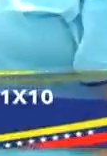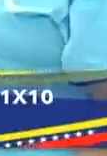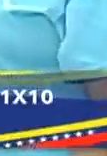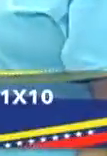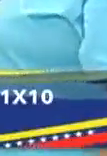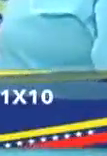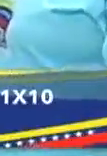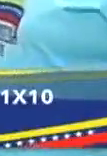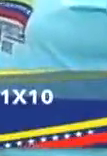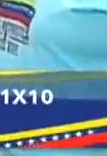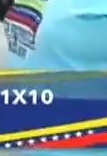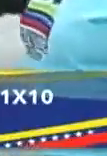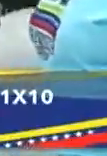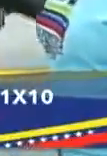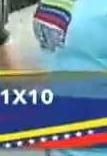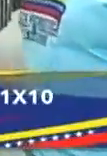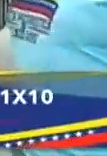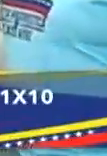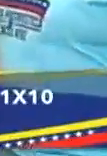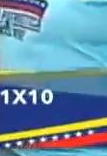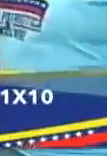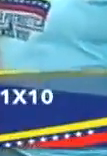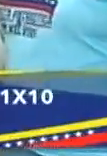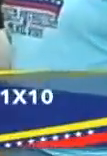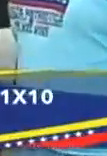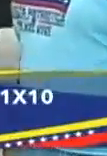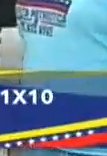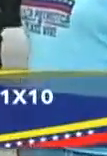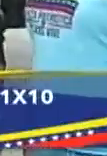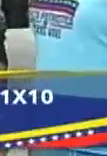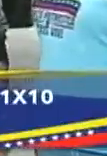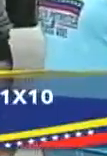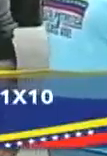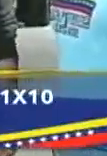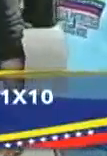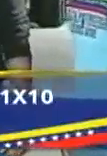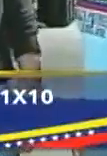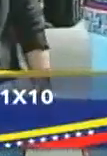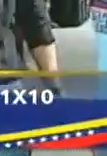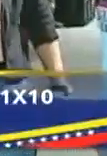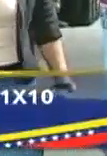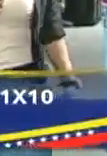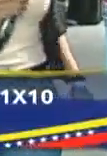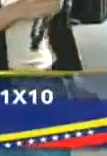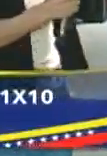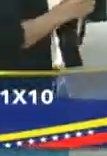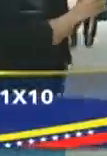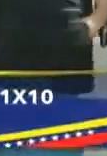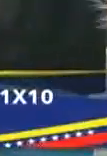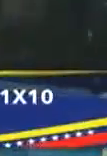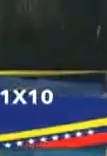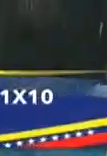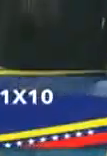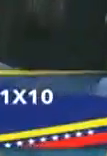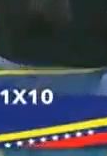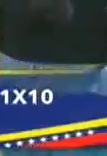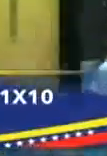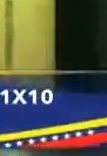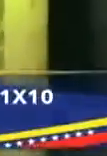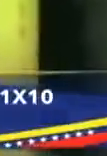Y Asdrúbal. Angélica, Orly y Asdrúbal. Vamos a iniciar pues el recorrido. Perfecto. Para ver, fíjate,